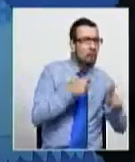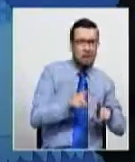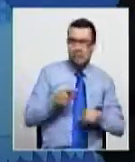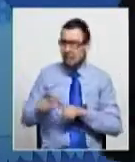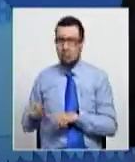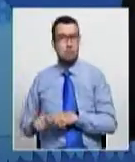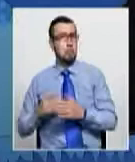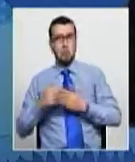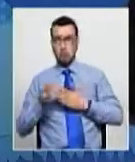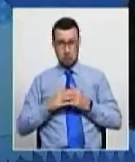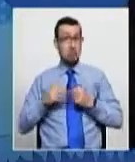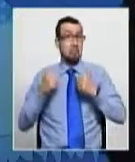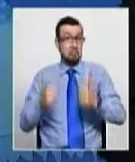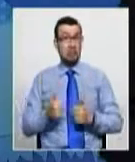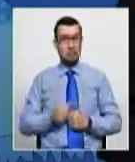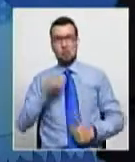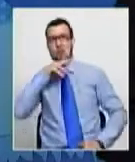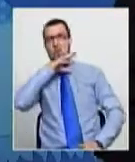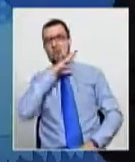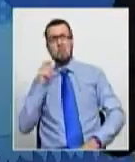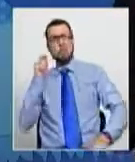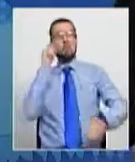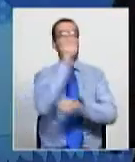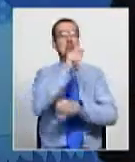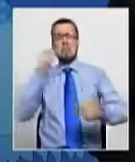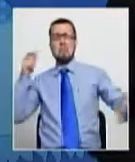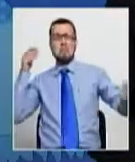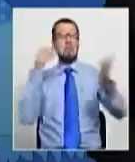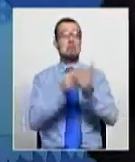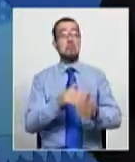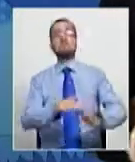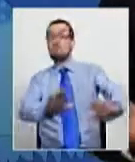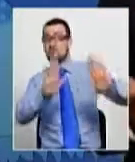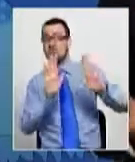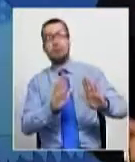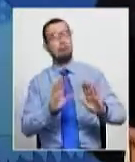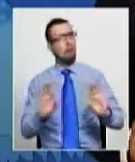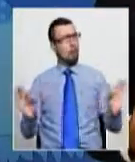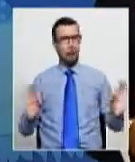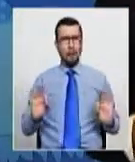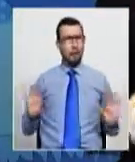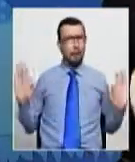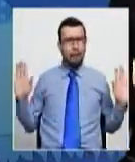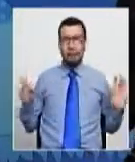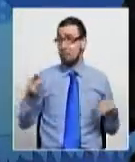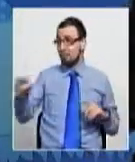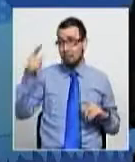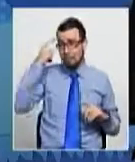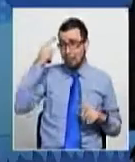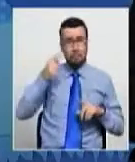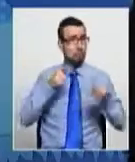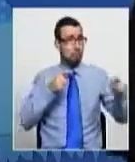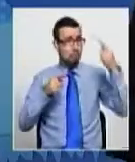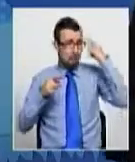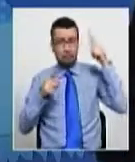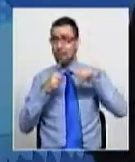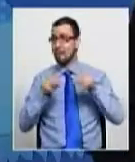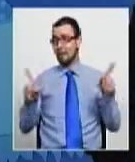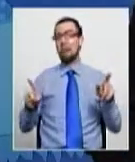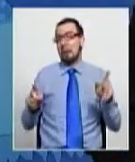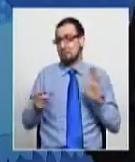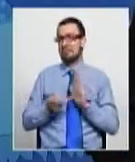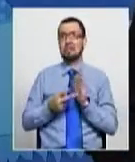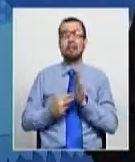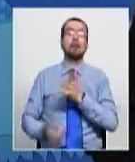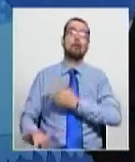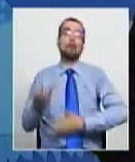insultarse sin echarse la madre sin amenazar al otro entendiendo que la convivencia es así y